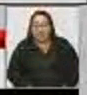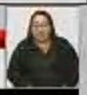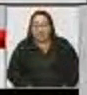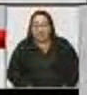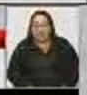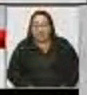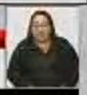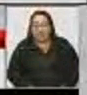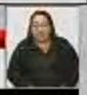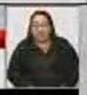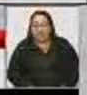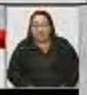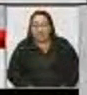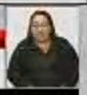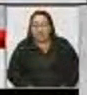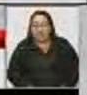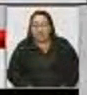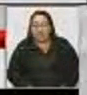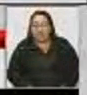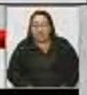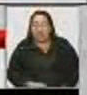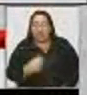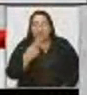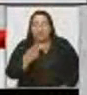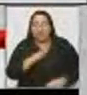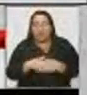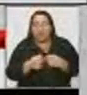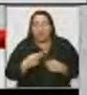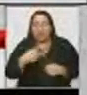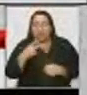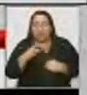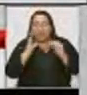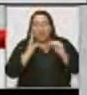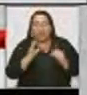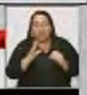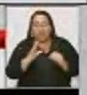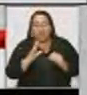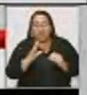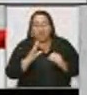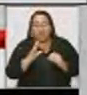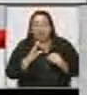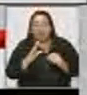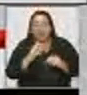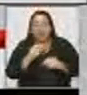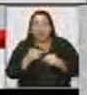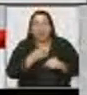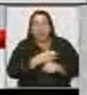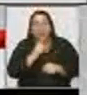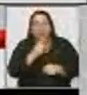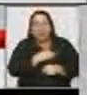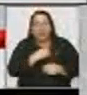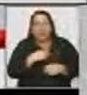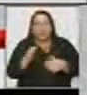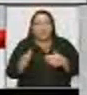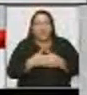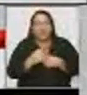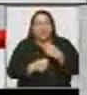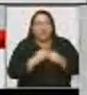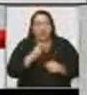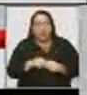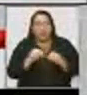Yo quiero señalar que si bien estamos viendo el incremento de atenciones de casos y como mencionó el Premier, hemos cerrado el